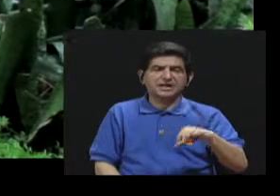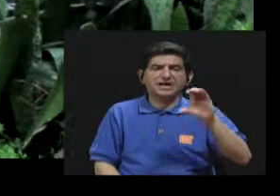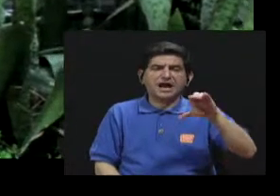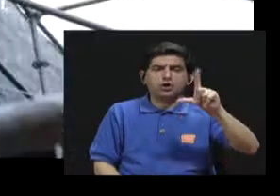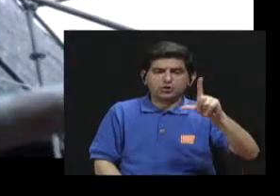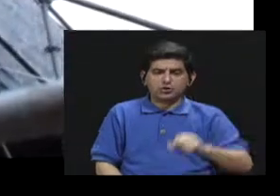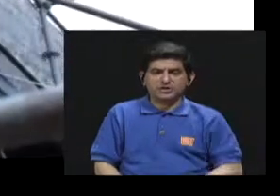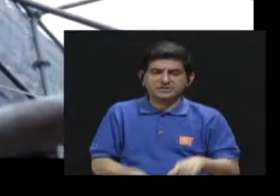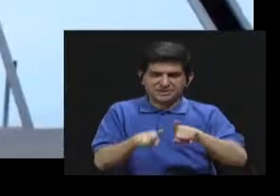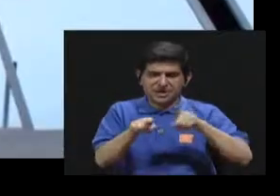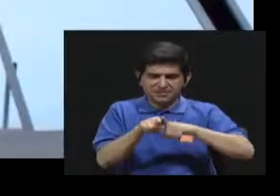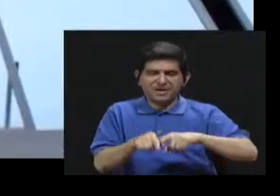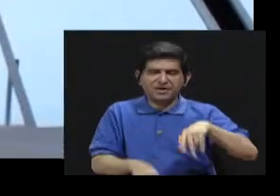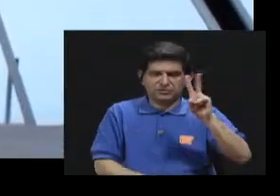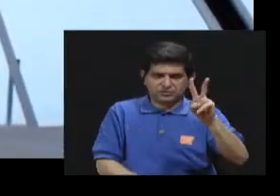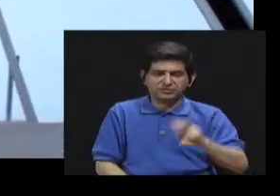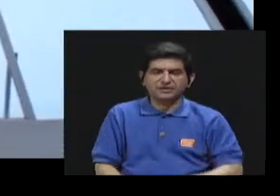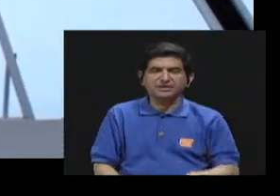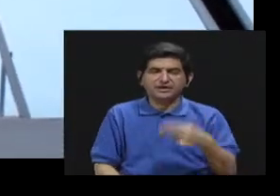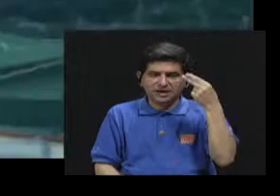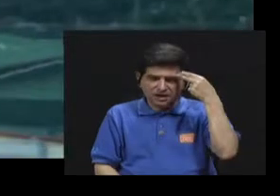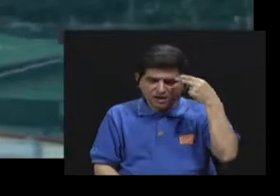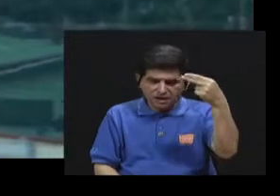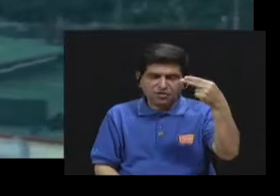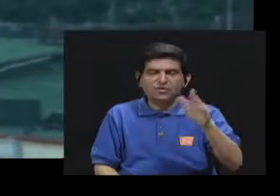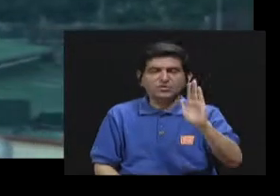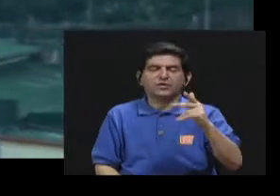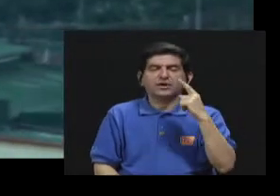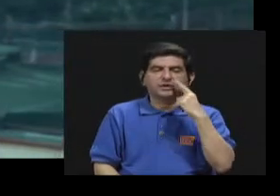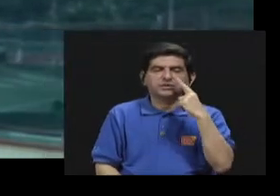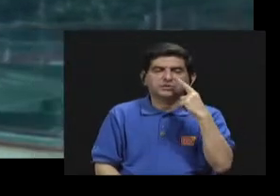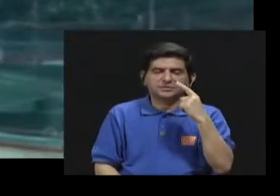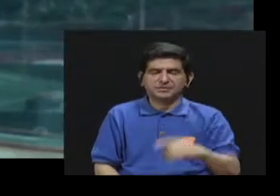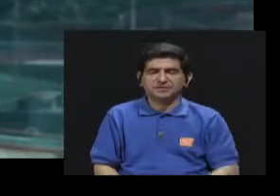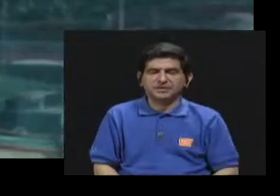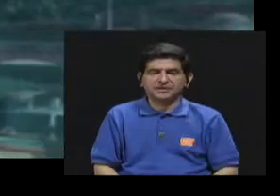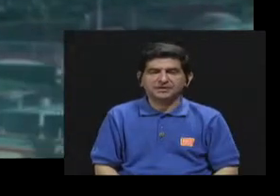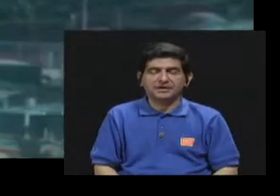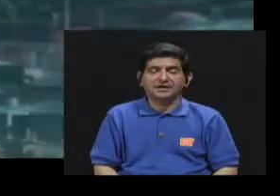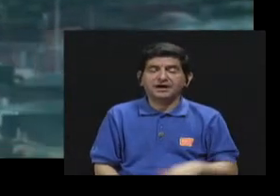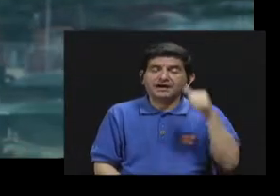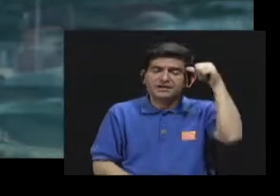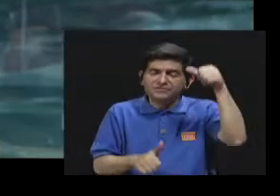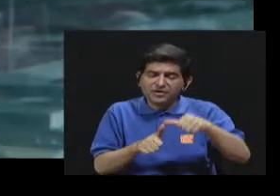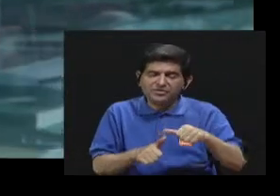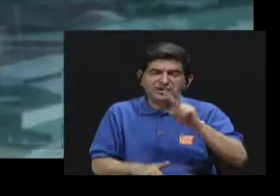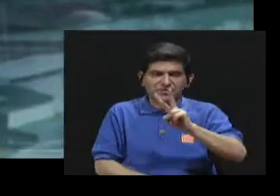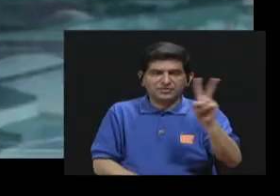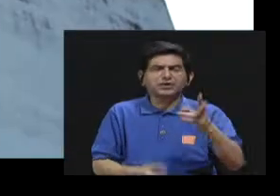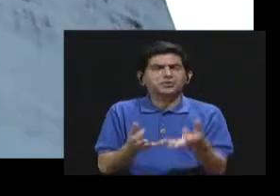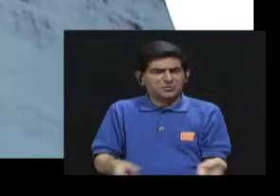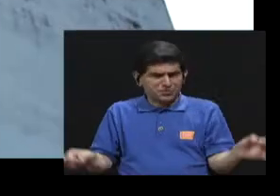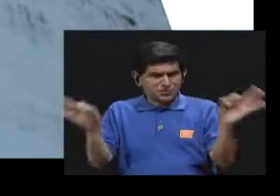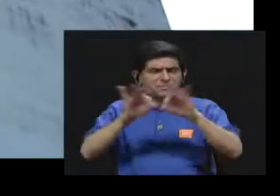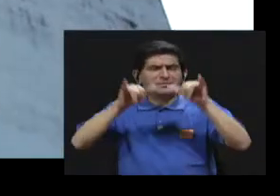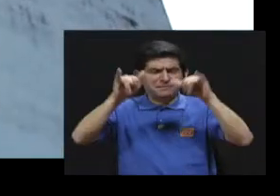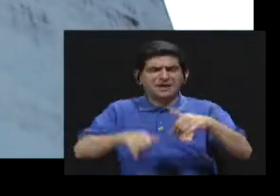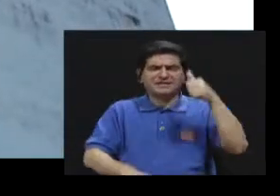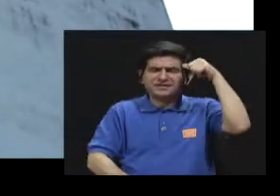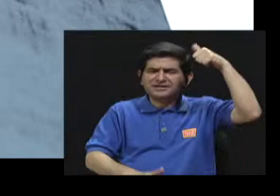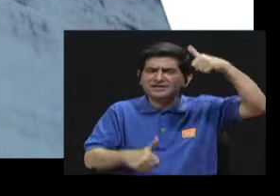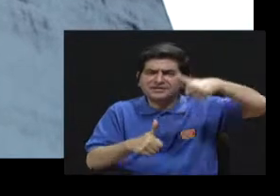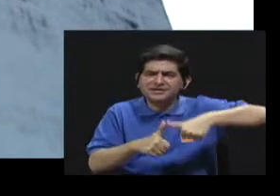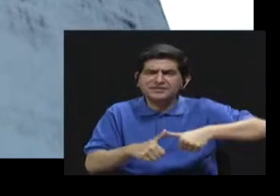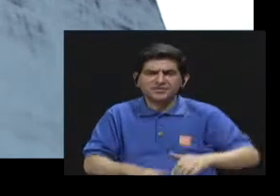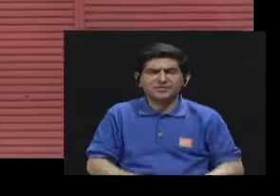Luis, los hermanos Vega, y en honor o en memoria de su padre, el legendario Víctor Vega. Eso es muy importante, mantener viva la